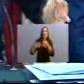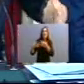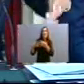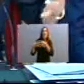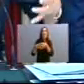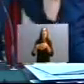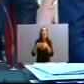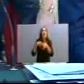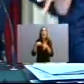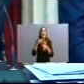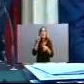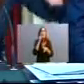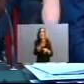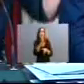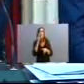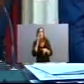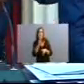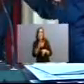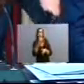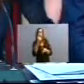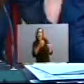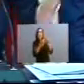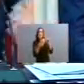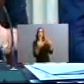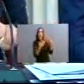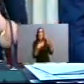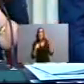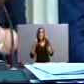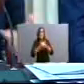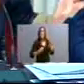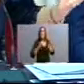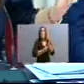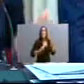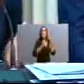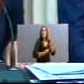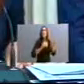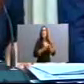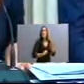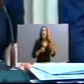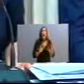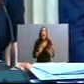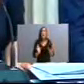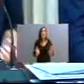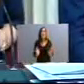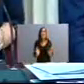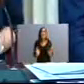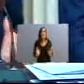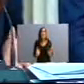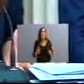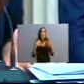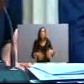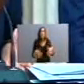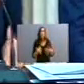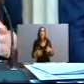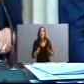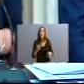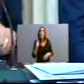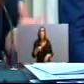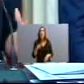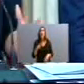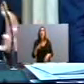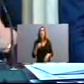¿Será que soy parte de una generación que veía la cosa y arremetía y iba con todo? Así le salió y así le costó. Pero me niego a hacer